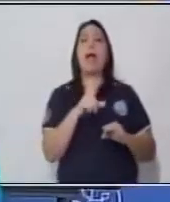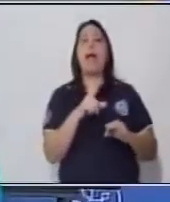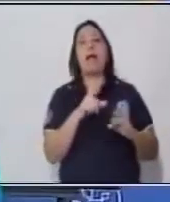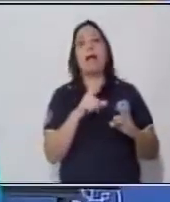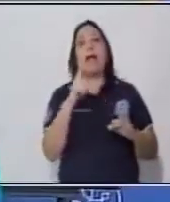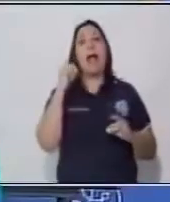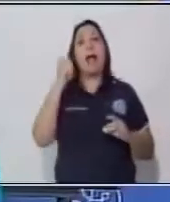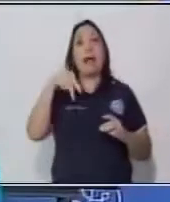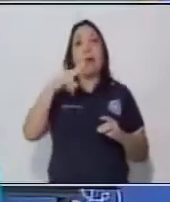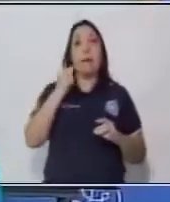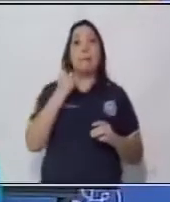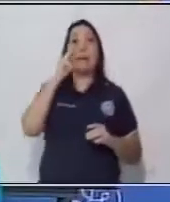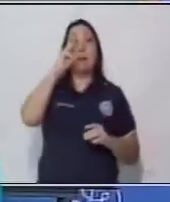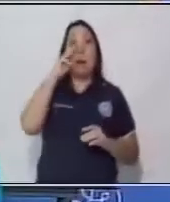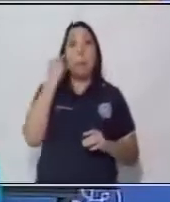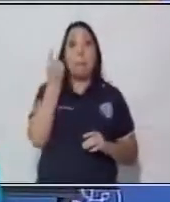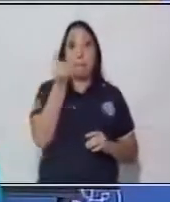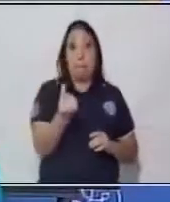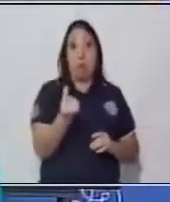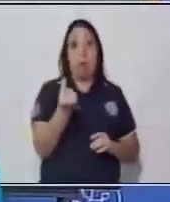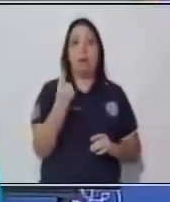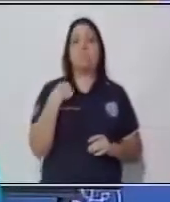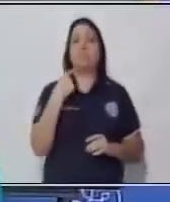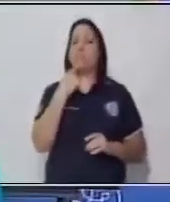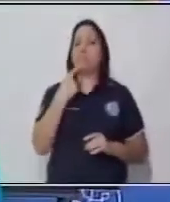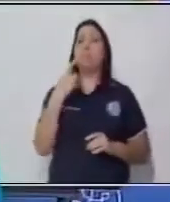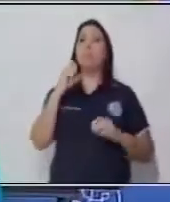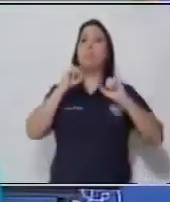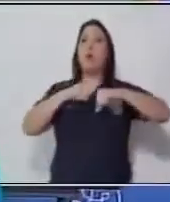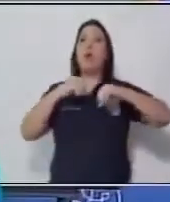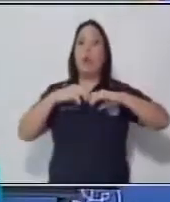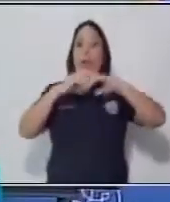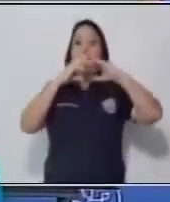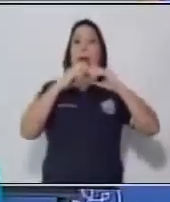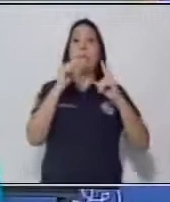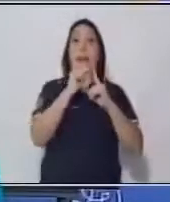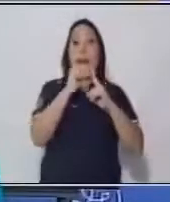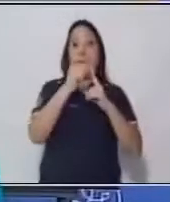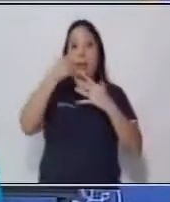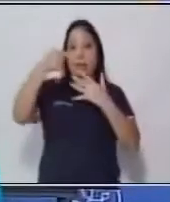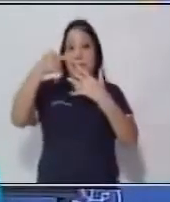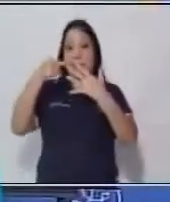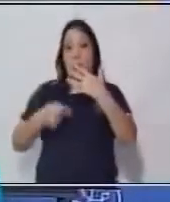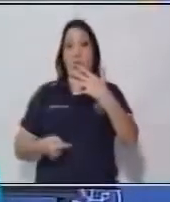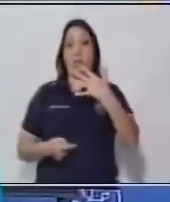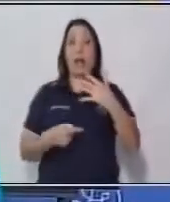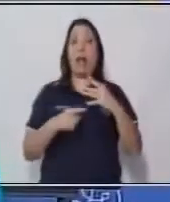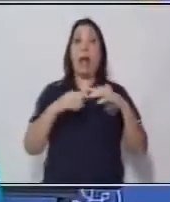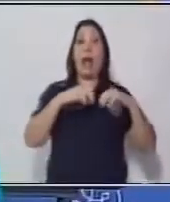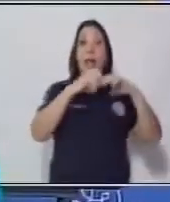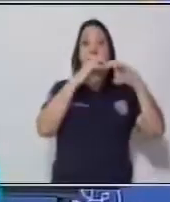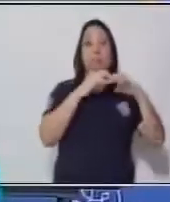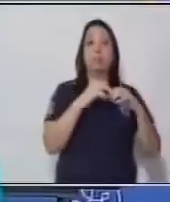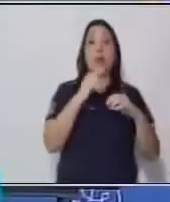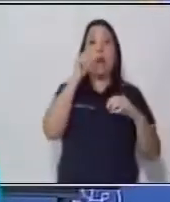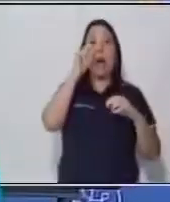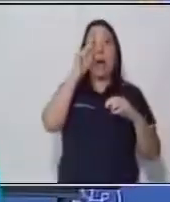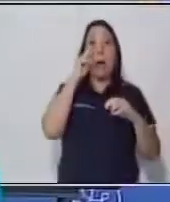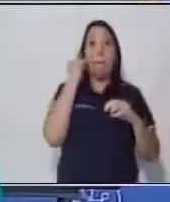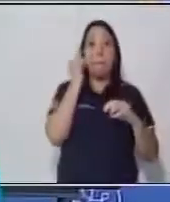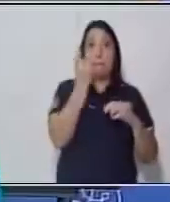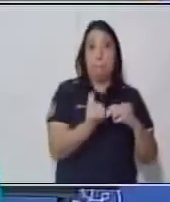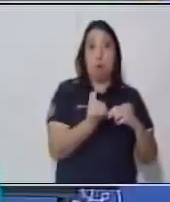palabra mora. De la palabra mora podemos crear varias palabras, las vamos a reordenar. Entonces,